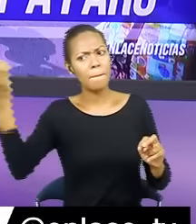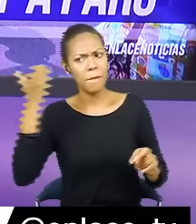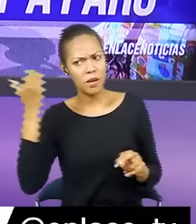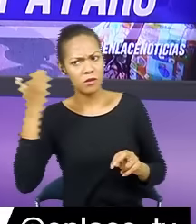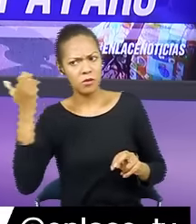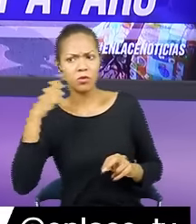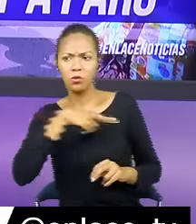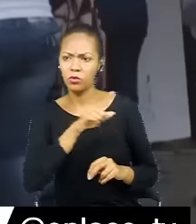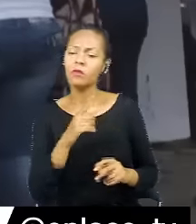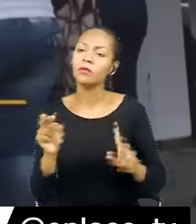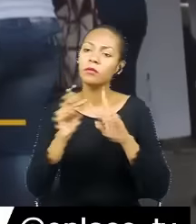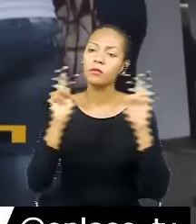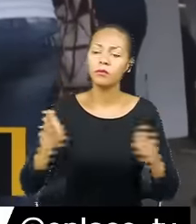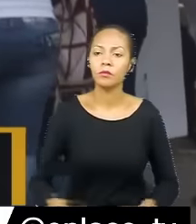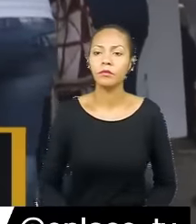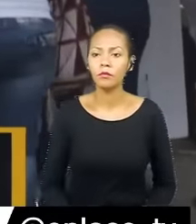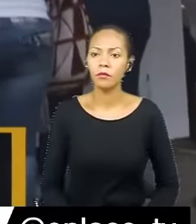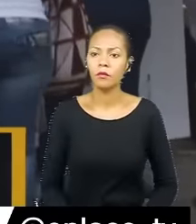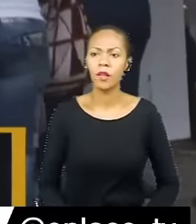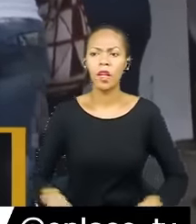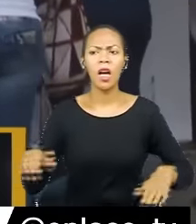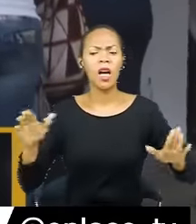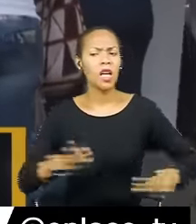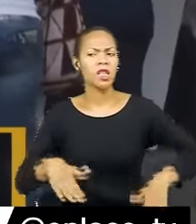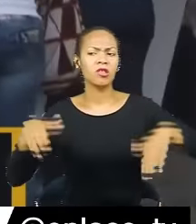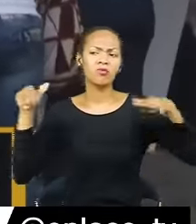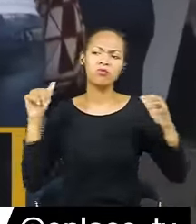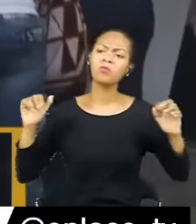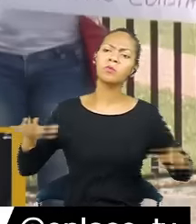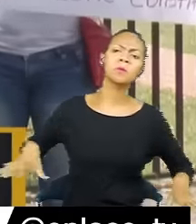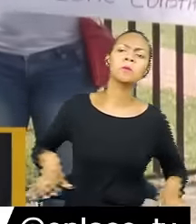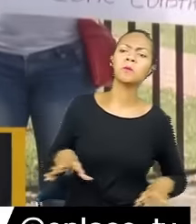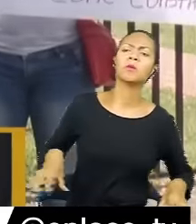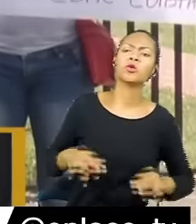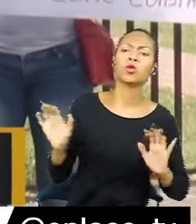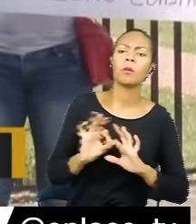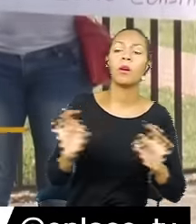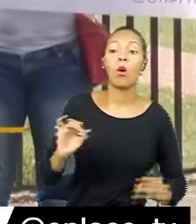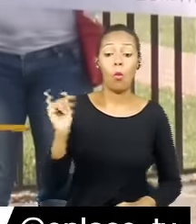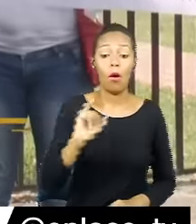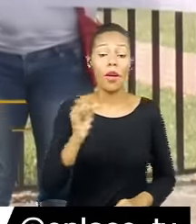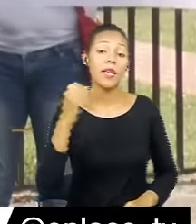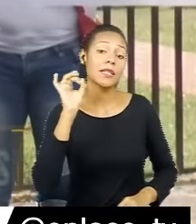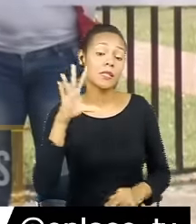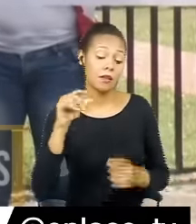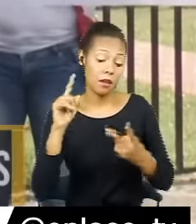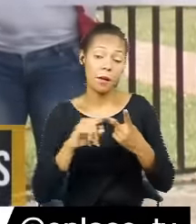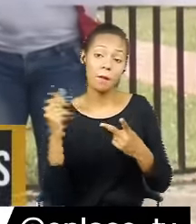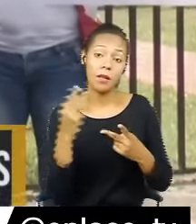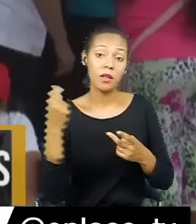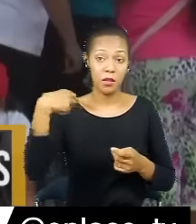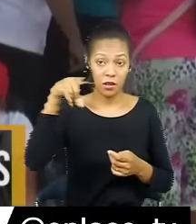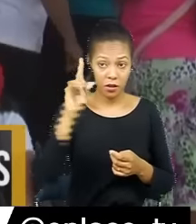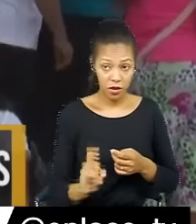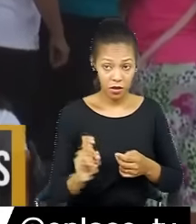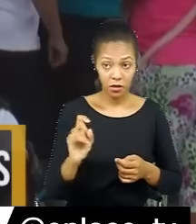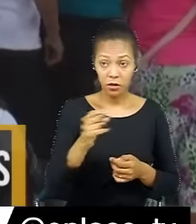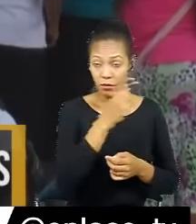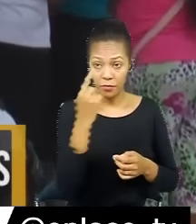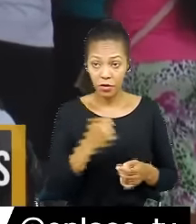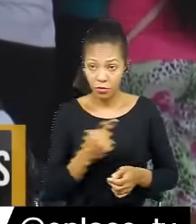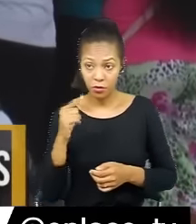ellas. El cese de actividades está programado para este jueves 15 y viernes 16 de septiembre a las afueras de la seccional del barrio